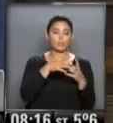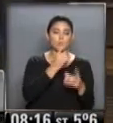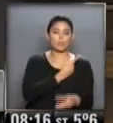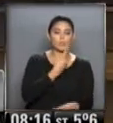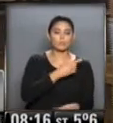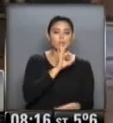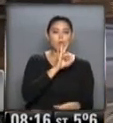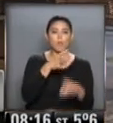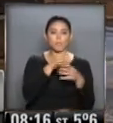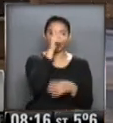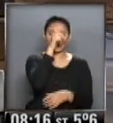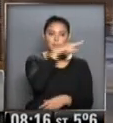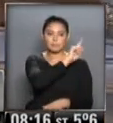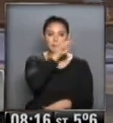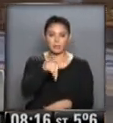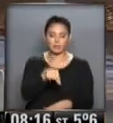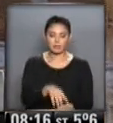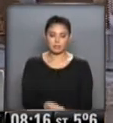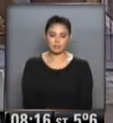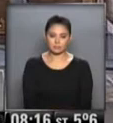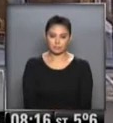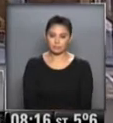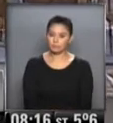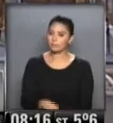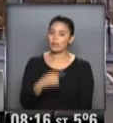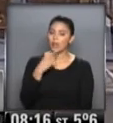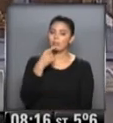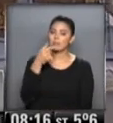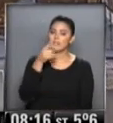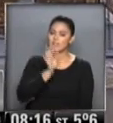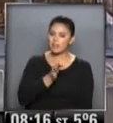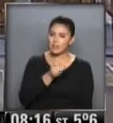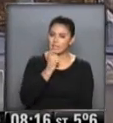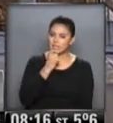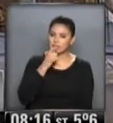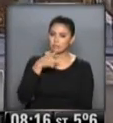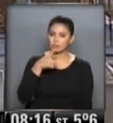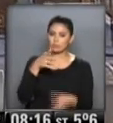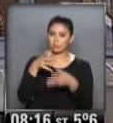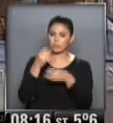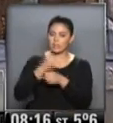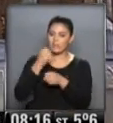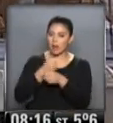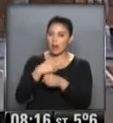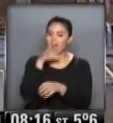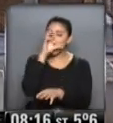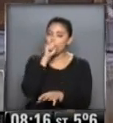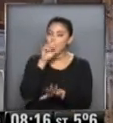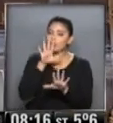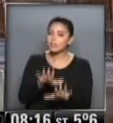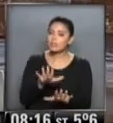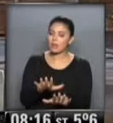funcionarios judiciales en este lugar. Ariel, ¿se sabe cómo los trabajadores van a resistir